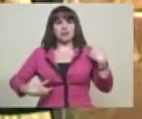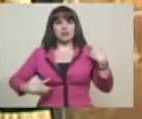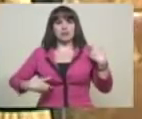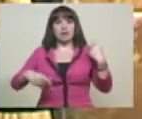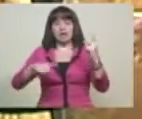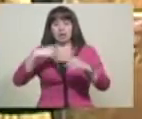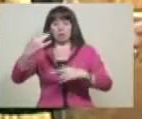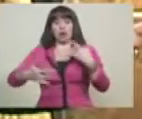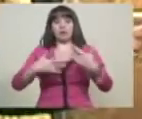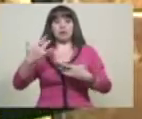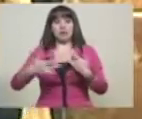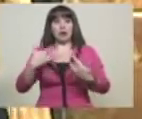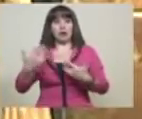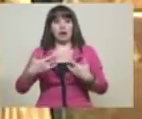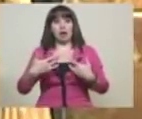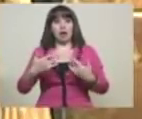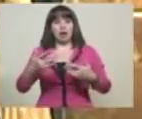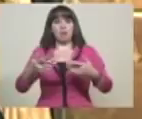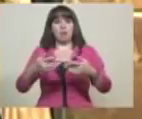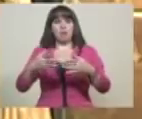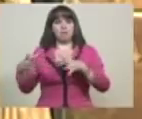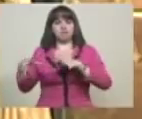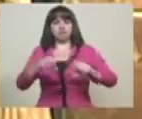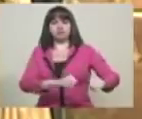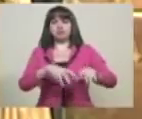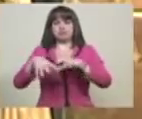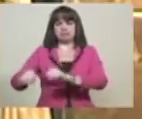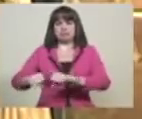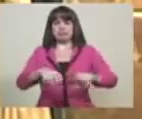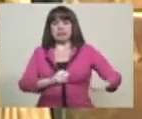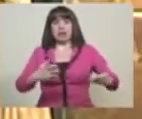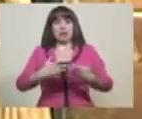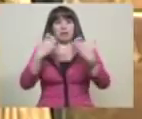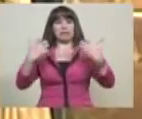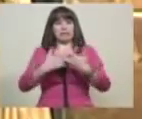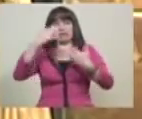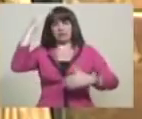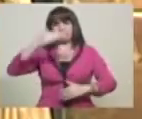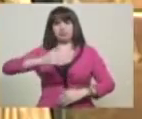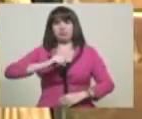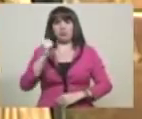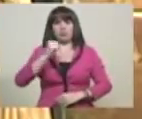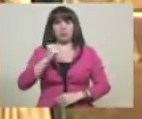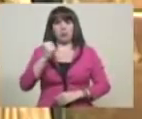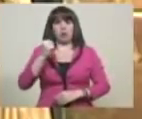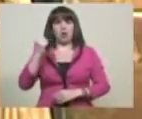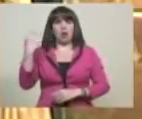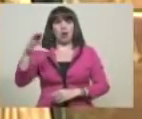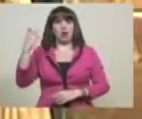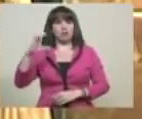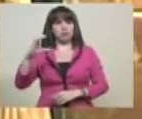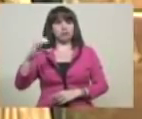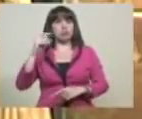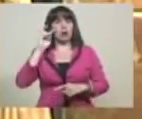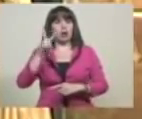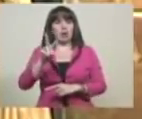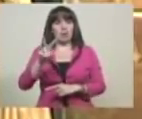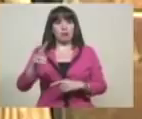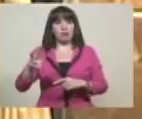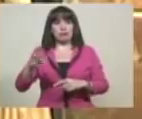después activar un plan de ocupación militar de Venezuela. Ya desesperado, la oligarquía bogotana y las oligarquías, ya